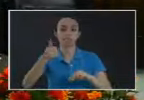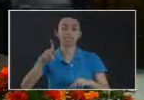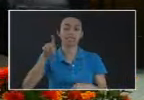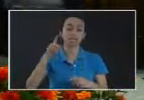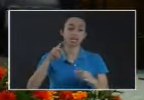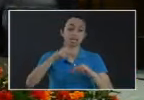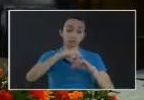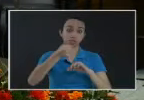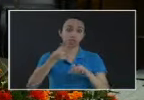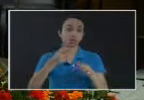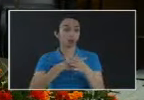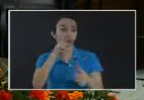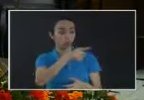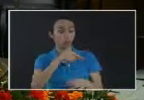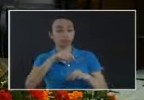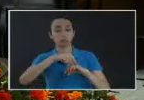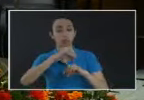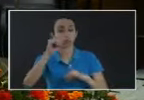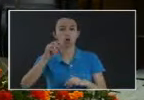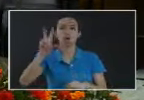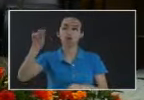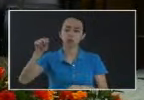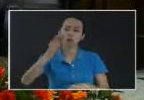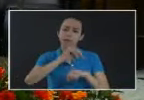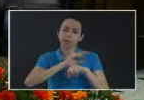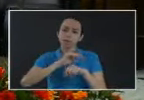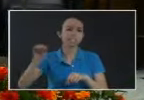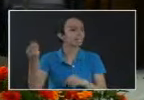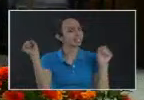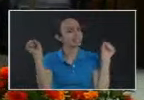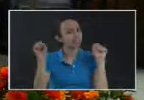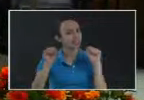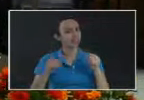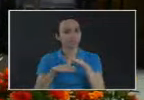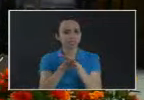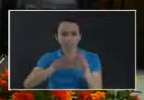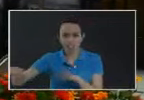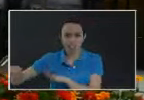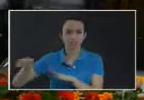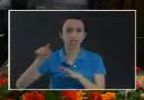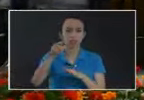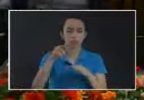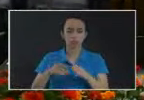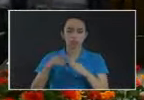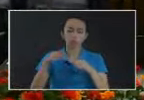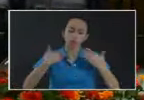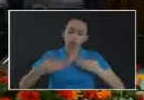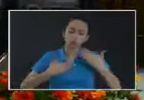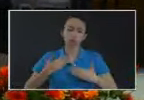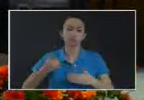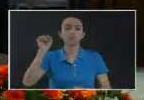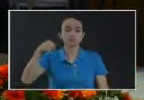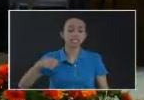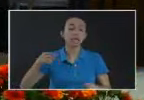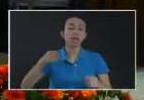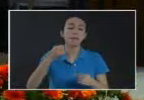ellos. No permitas que nadie te quite tu gozo si perdemos el primer